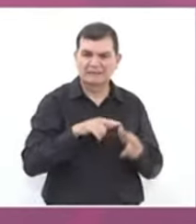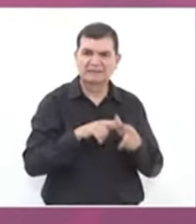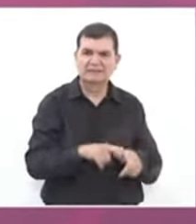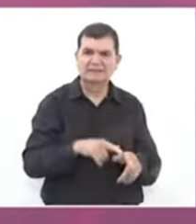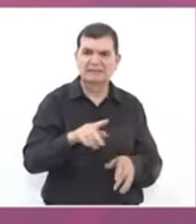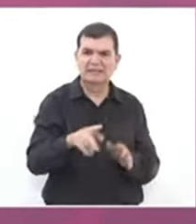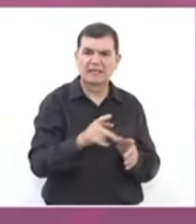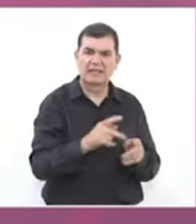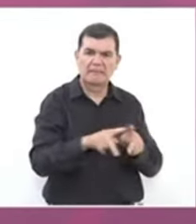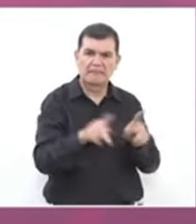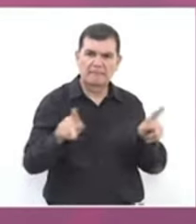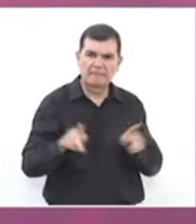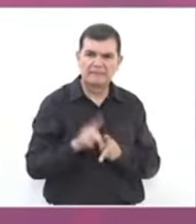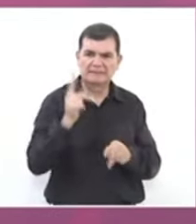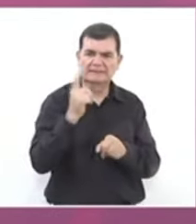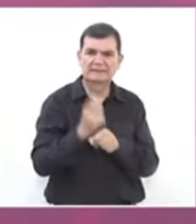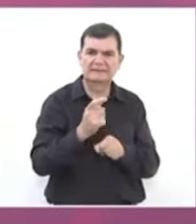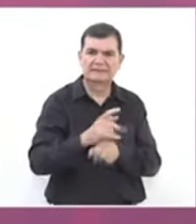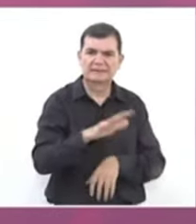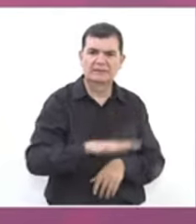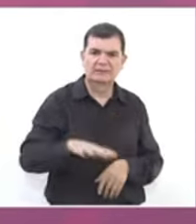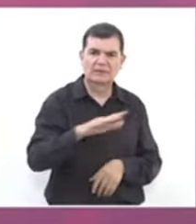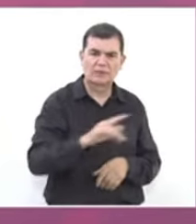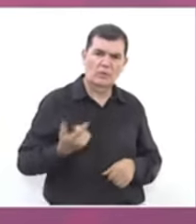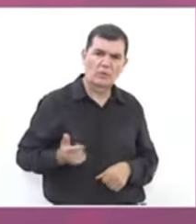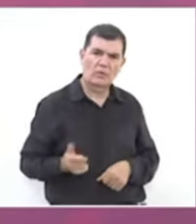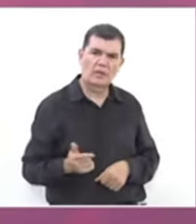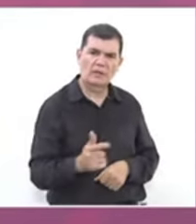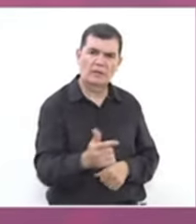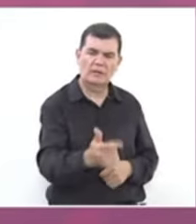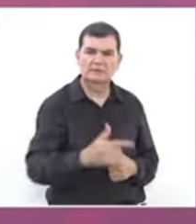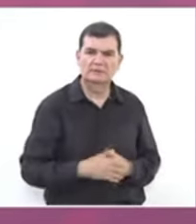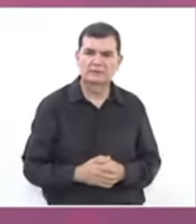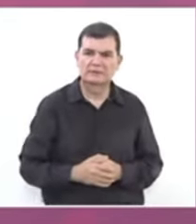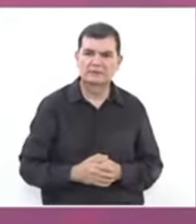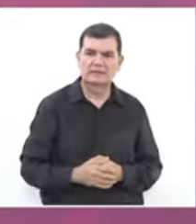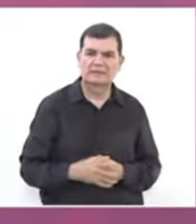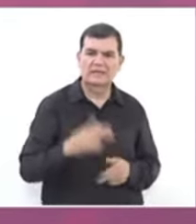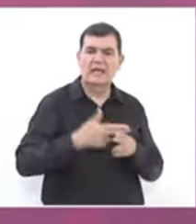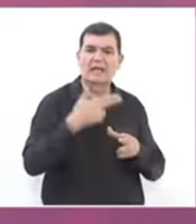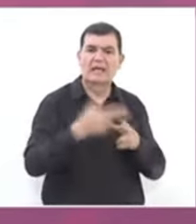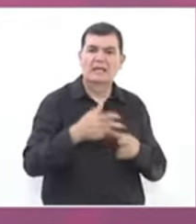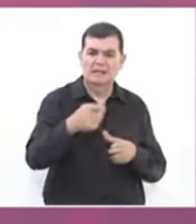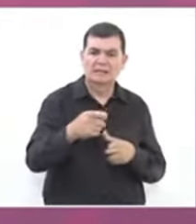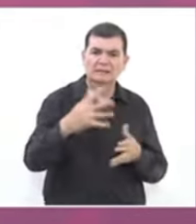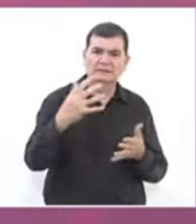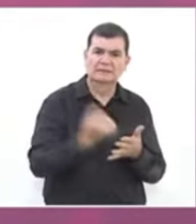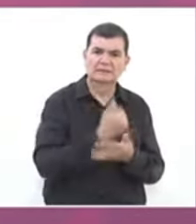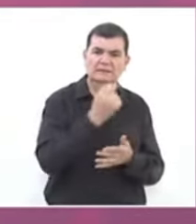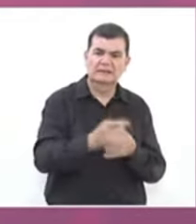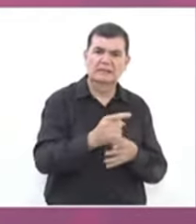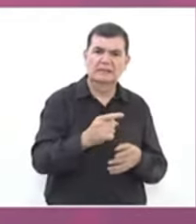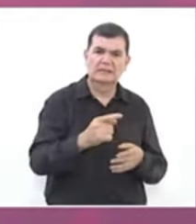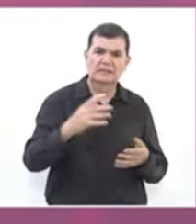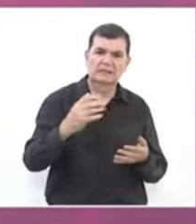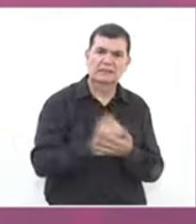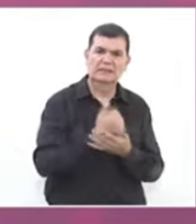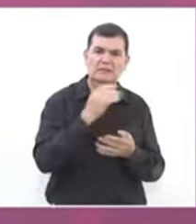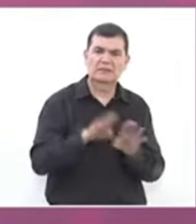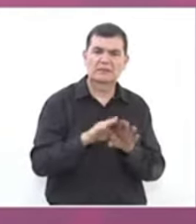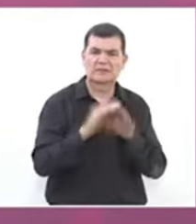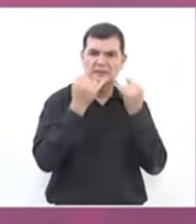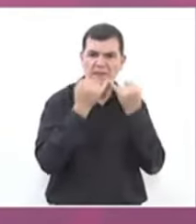las mañaneras el presidente AMLO. De Guanajuato. Es hasta que se logra el triunfo de la